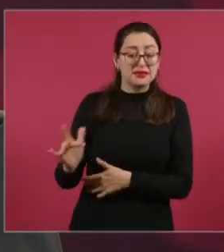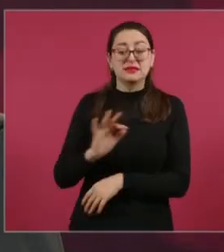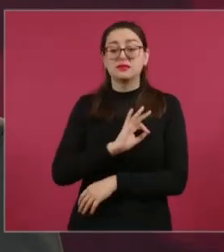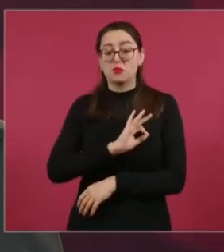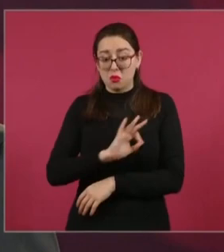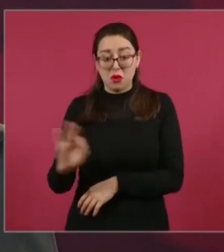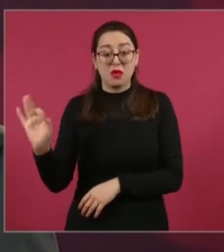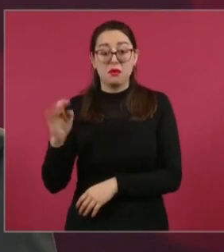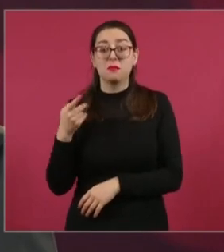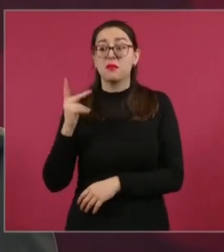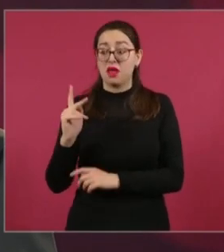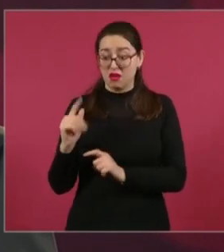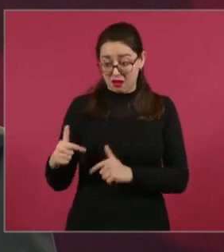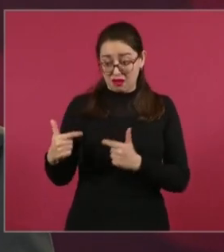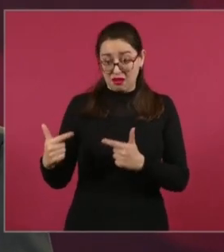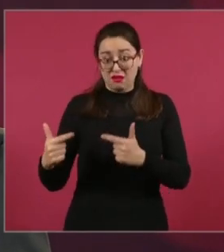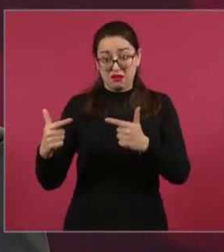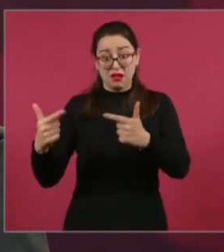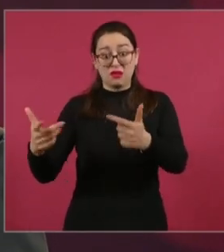El asunto es, a ver,